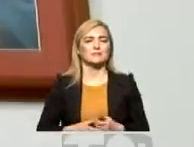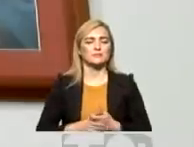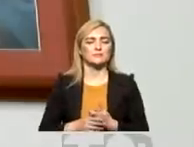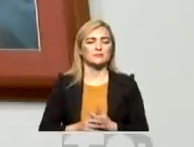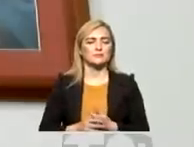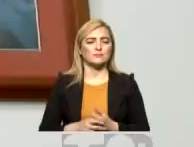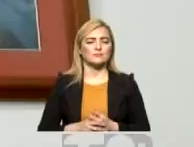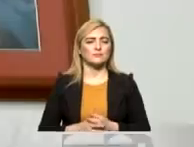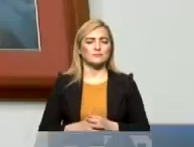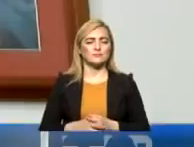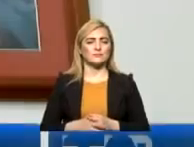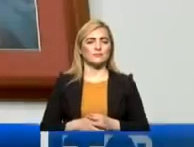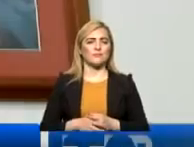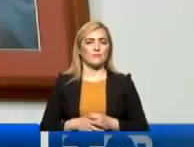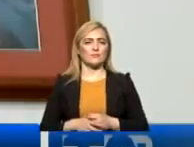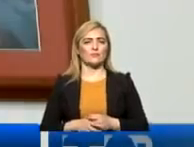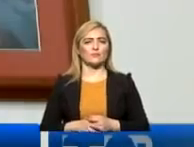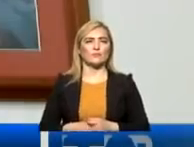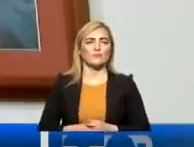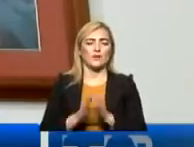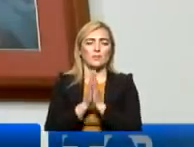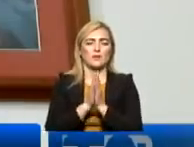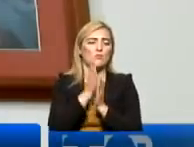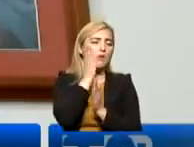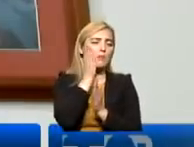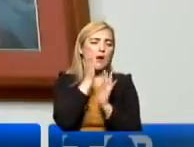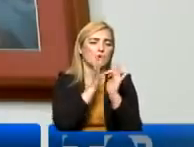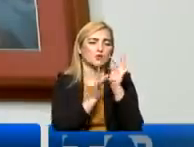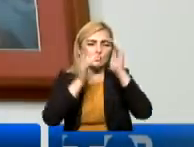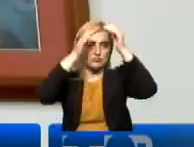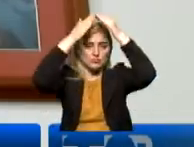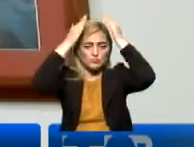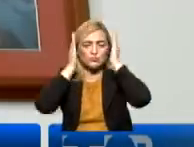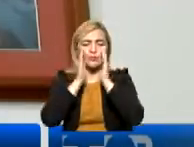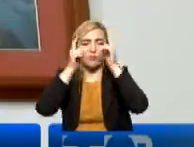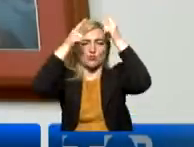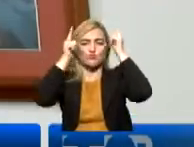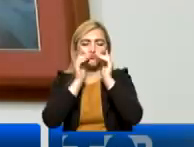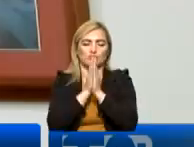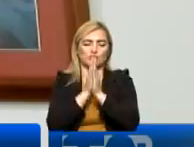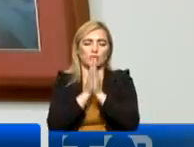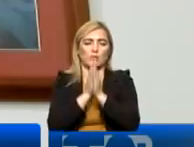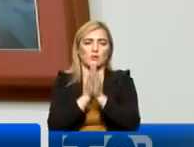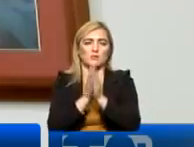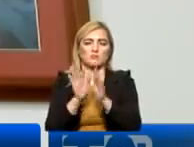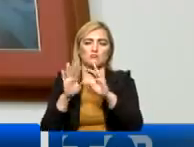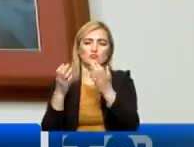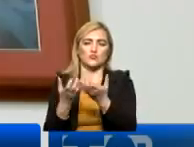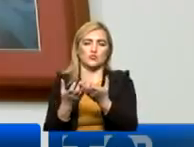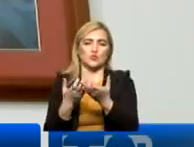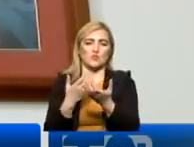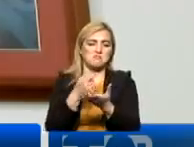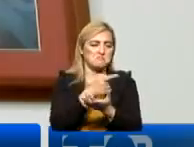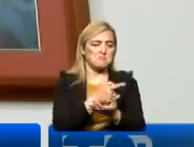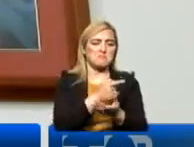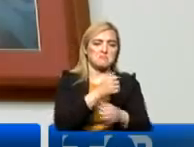espacio le pediremos a la Madre de Jesús que interceda por el mundo, por nuestro país,